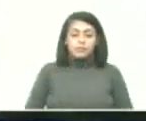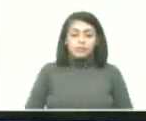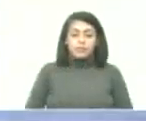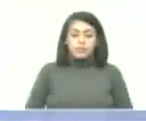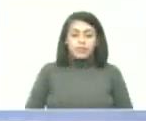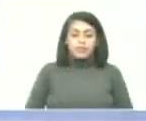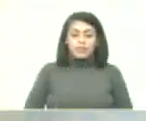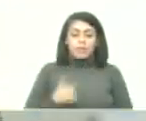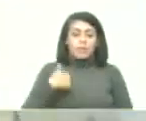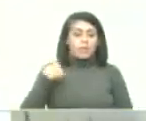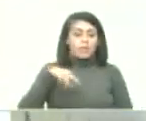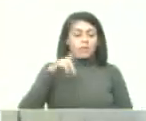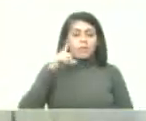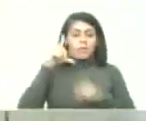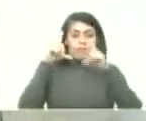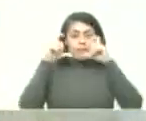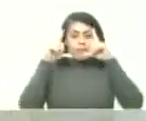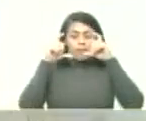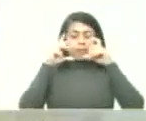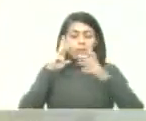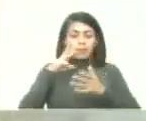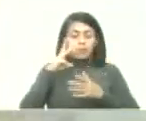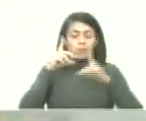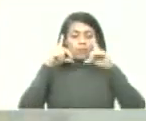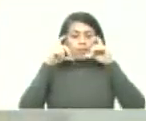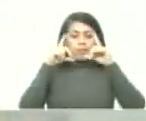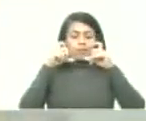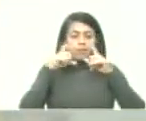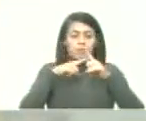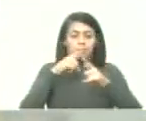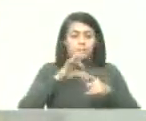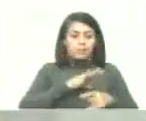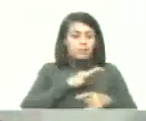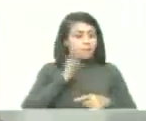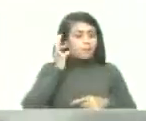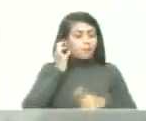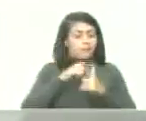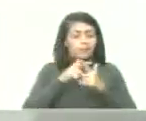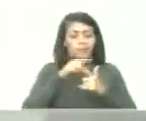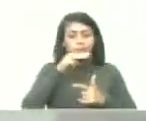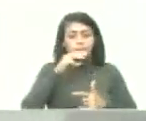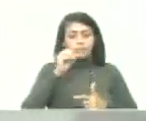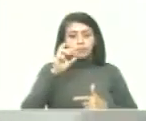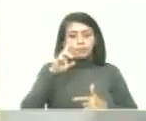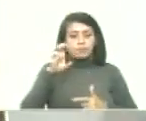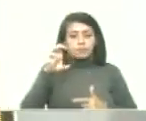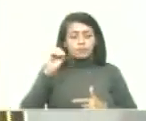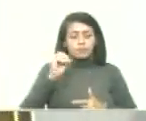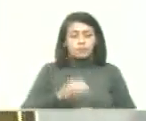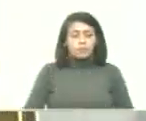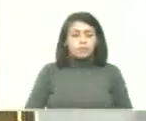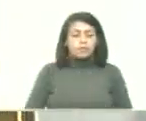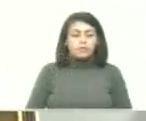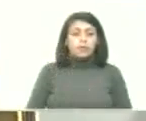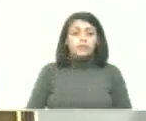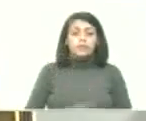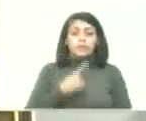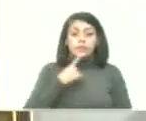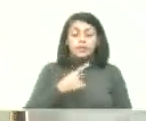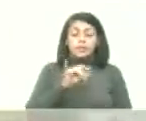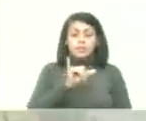Yo tengo aquí todas las capturas del WhatsApp de esta señora Espósito con alias Morfeo, donde es